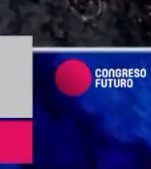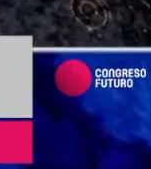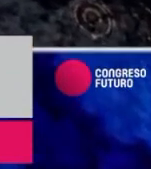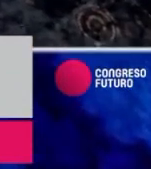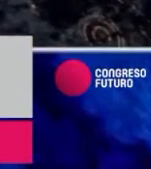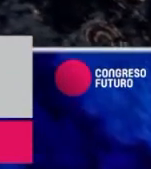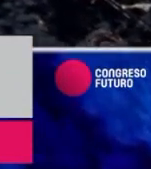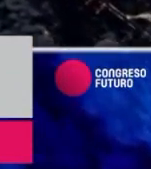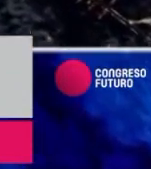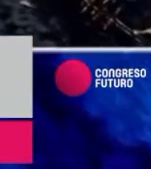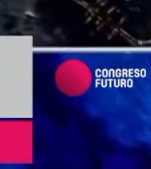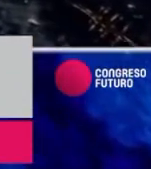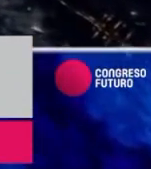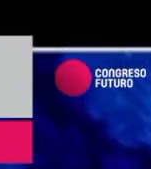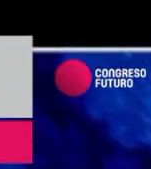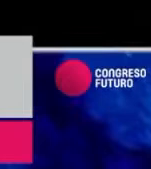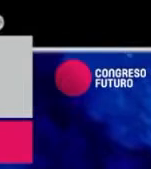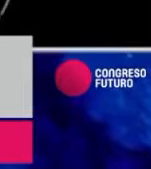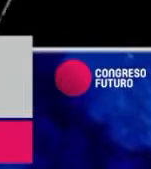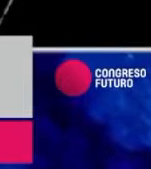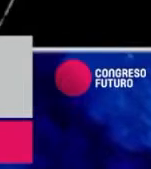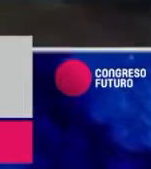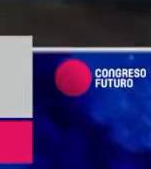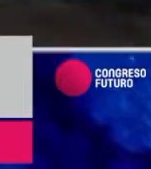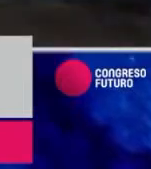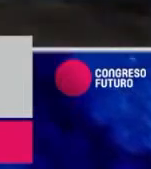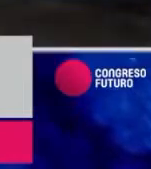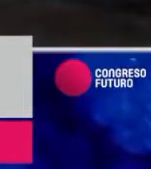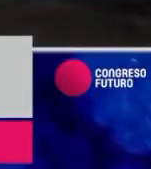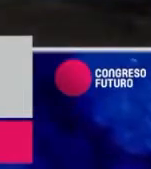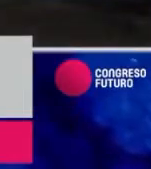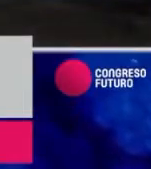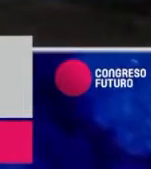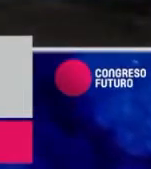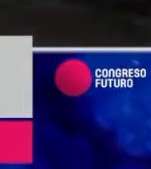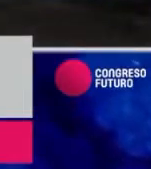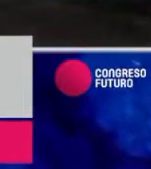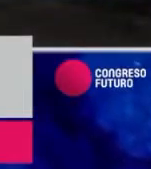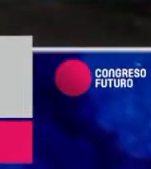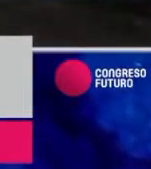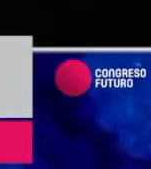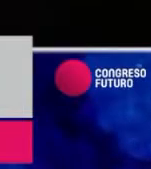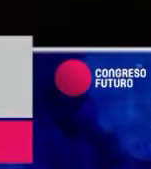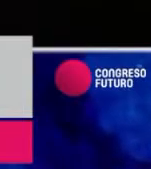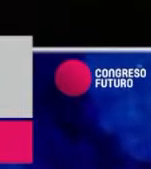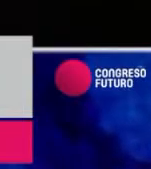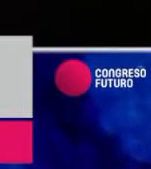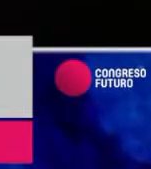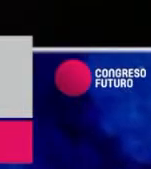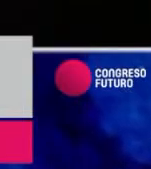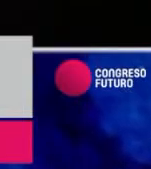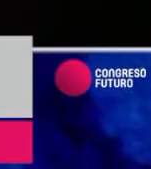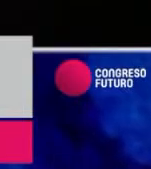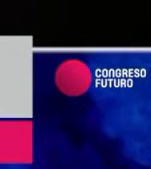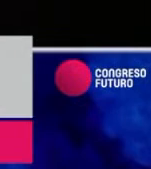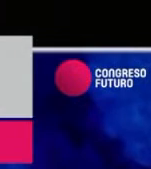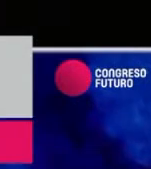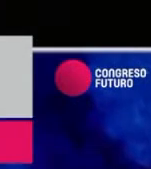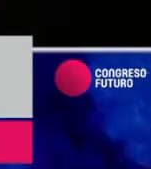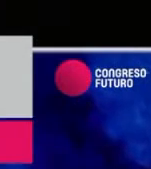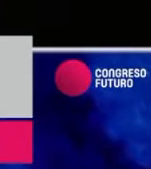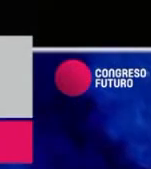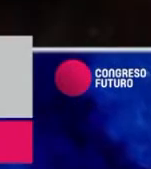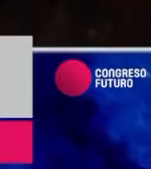el Congreso del Futuro y lo vi también en otra instancia de Puerto Idea, ese festival de ciencia que se